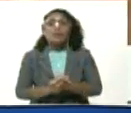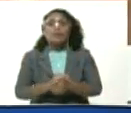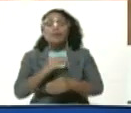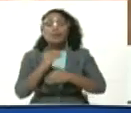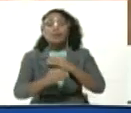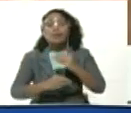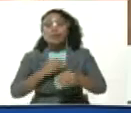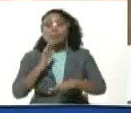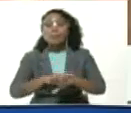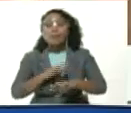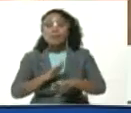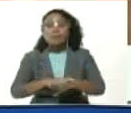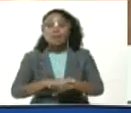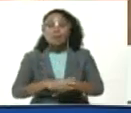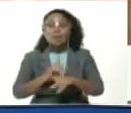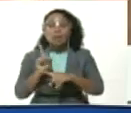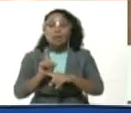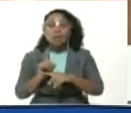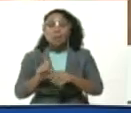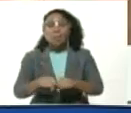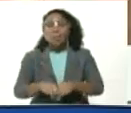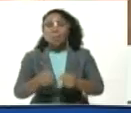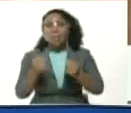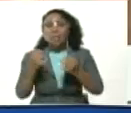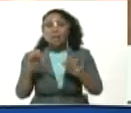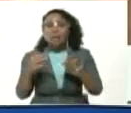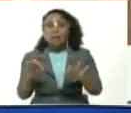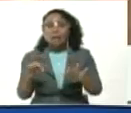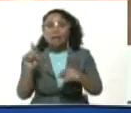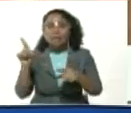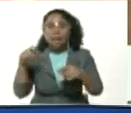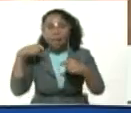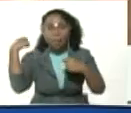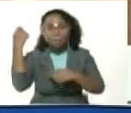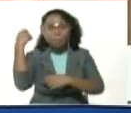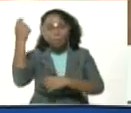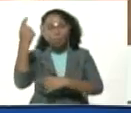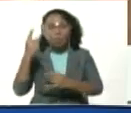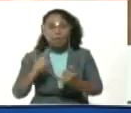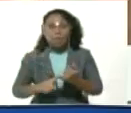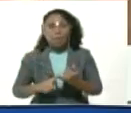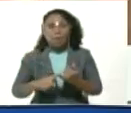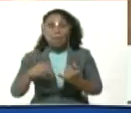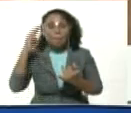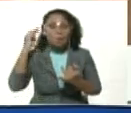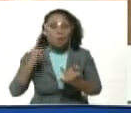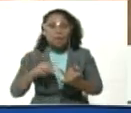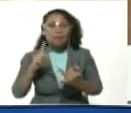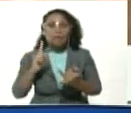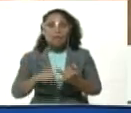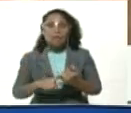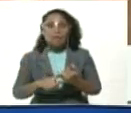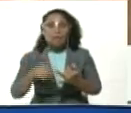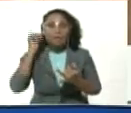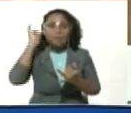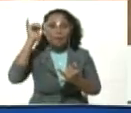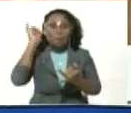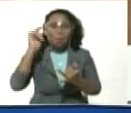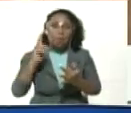excedentes que han creado estos desastres naturales en Apure, Bolívar,